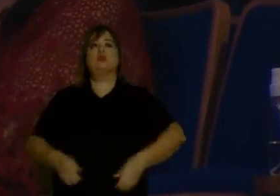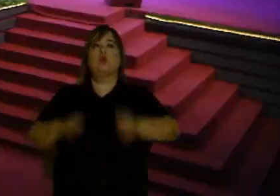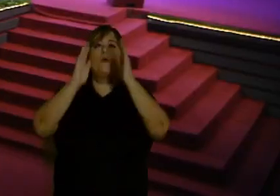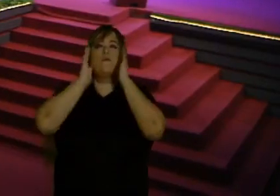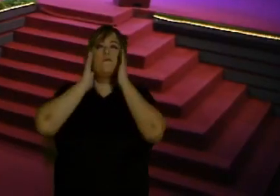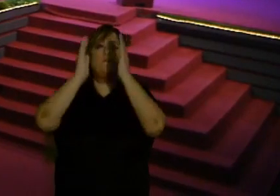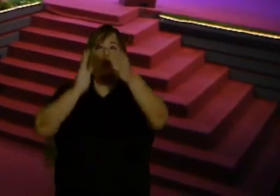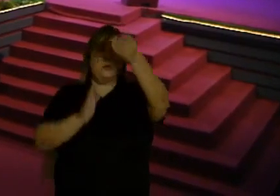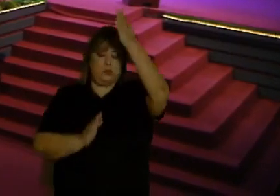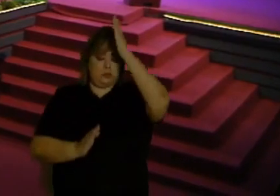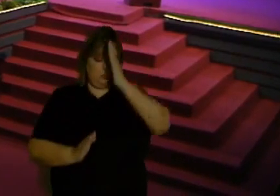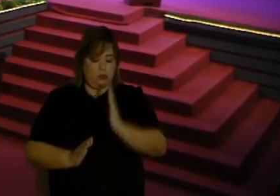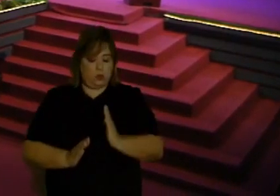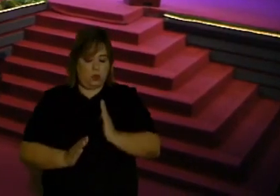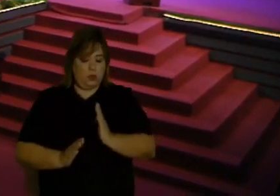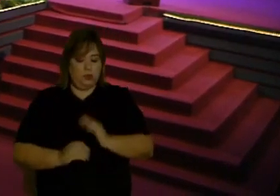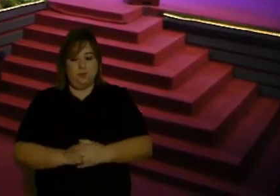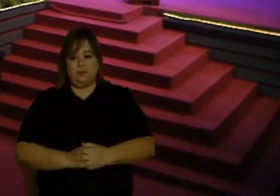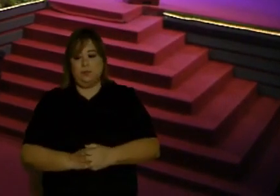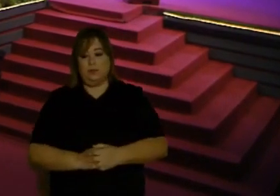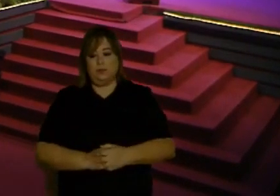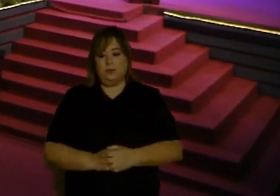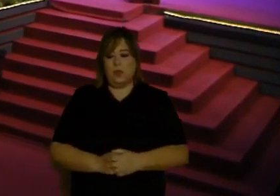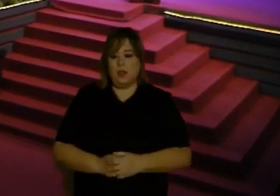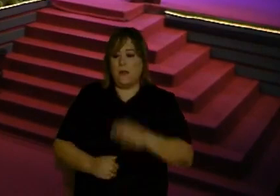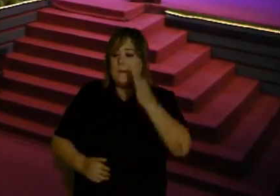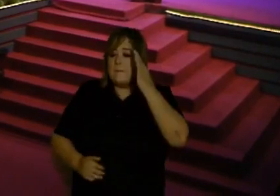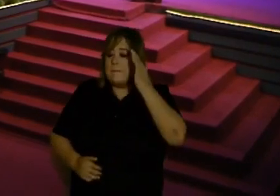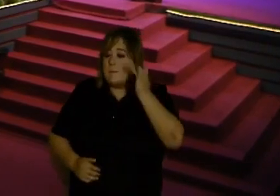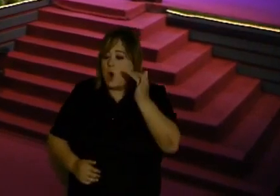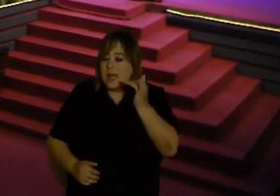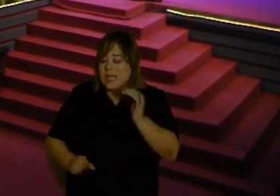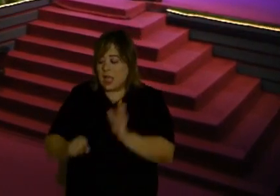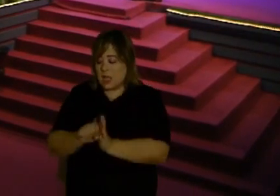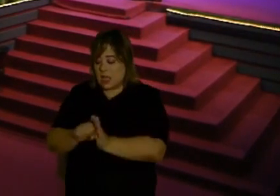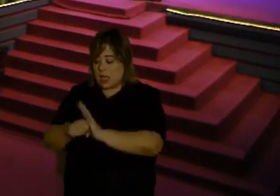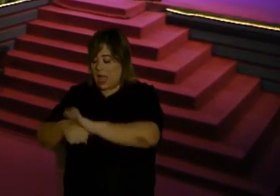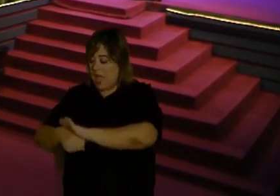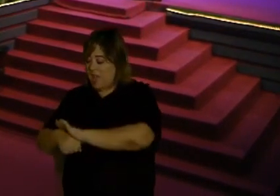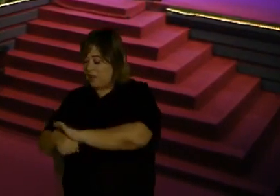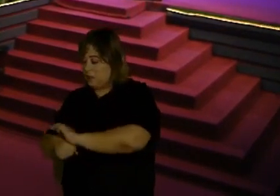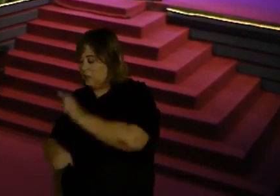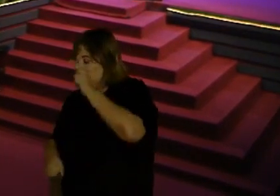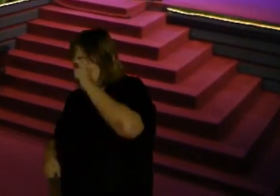Hay gente que está siendo engañada por esta crisis pandémica del diablo.